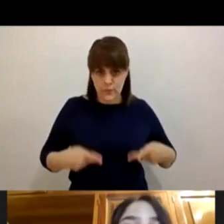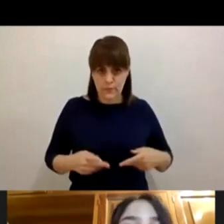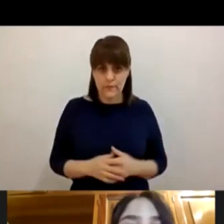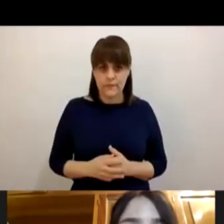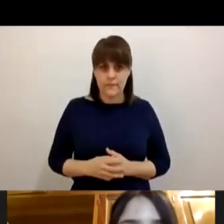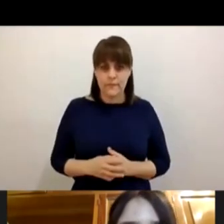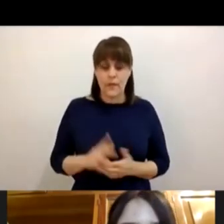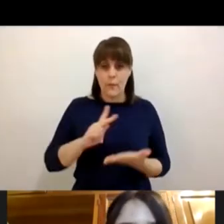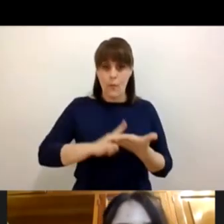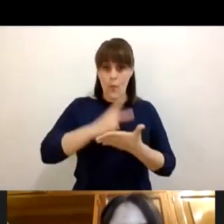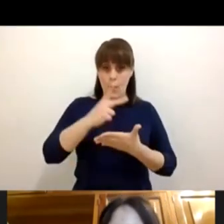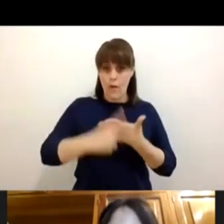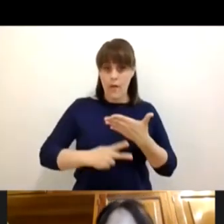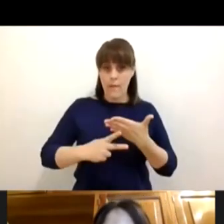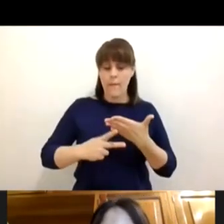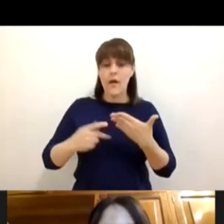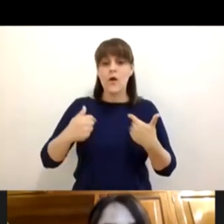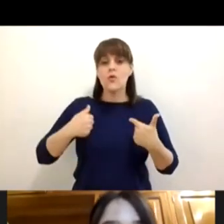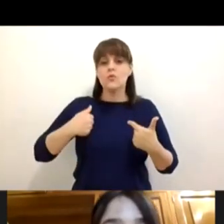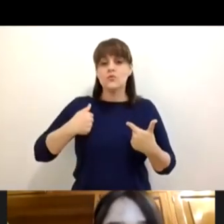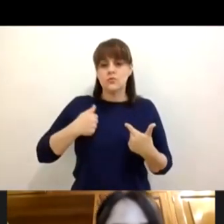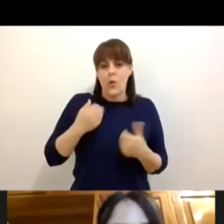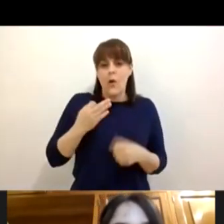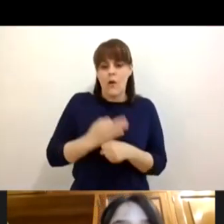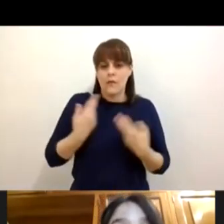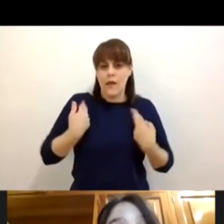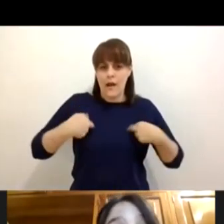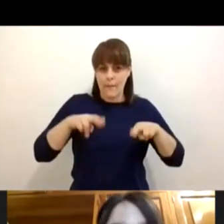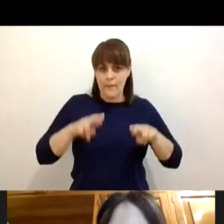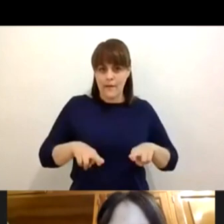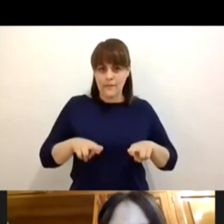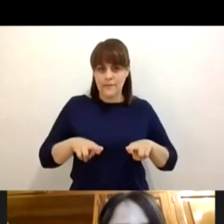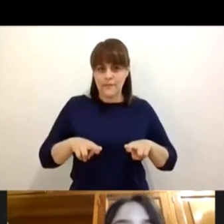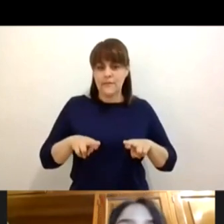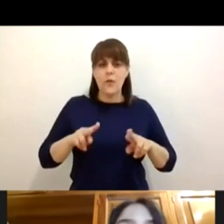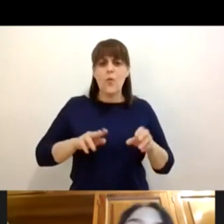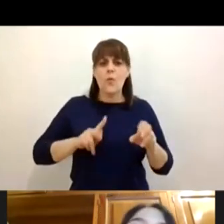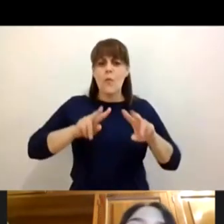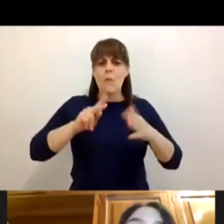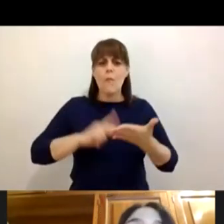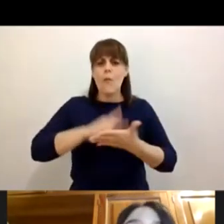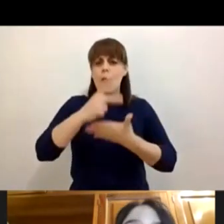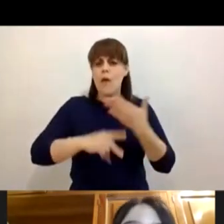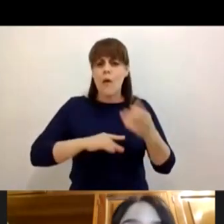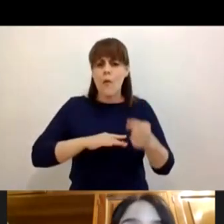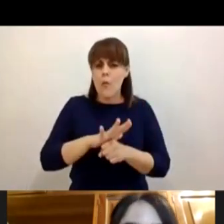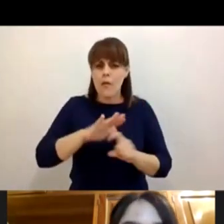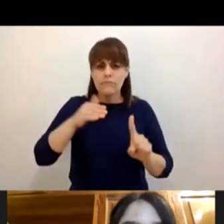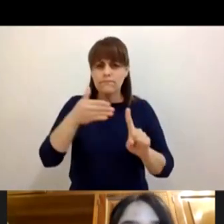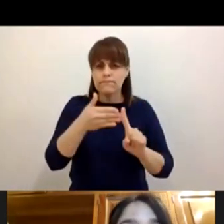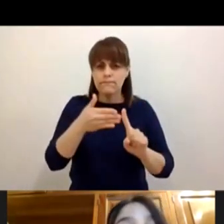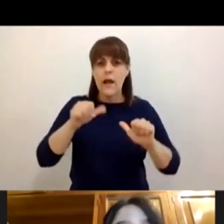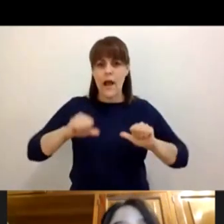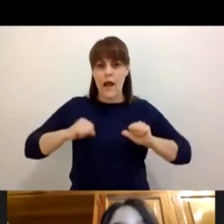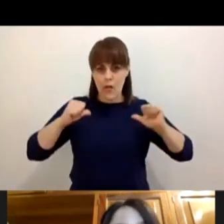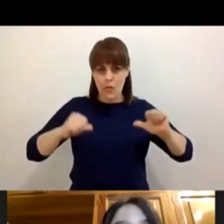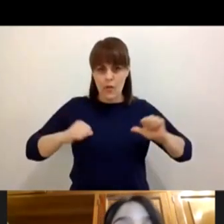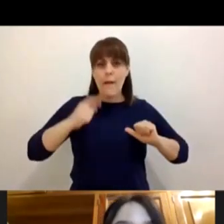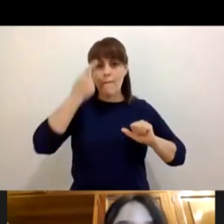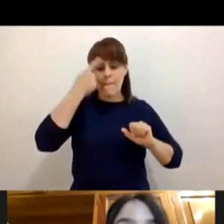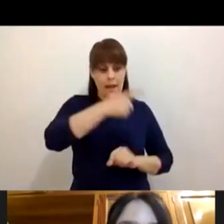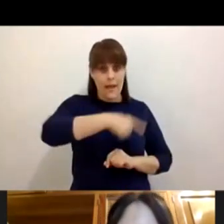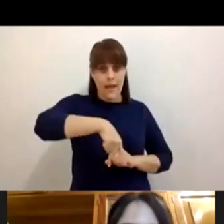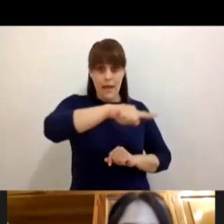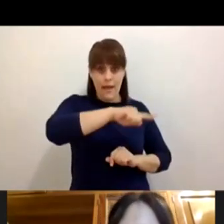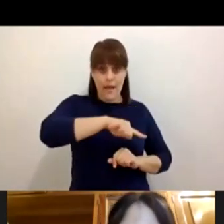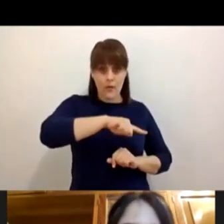El programa que vengo yo representando en este conversatorio es el de adolescentes, ¿no? Que es un programa de reinserción social para adolescentes que